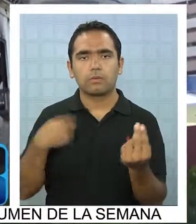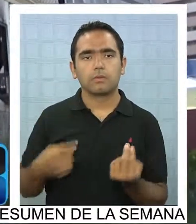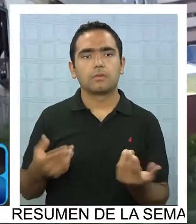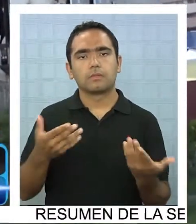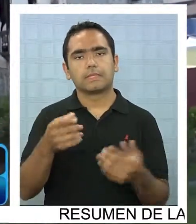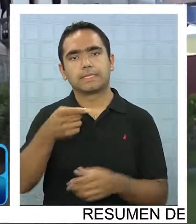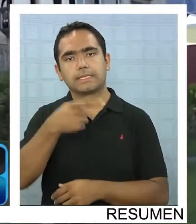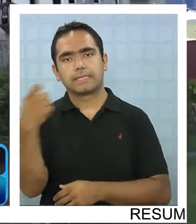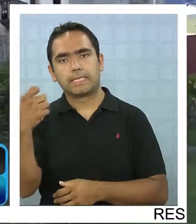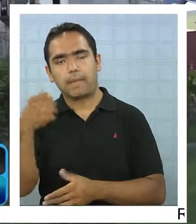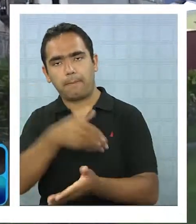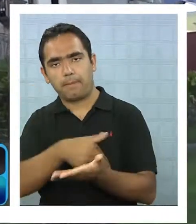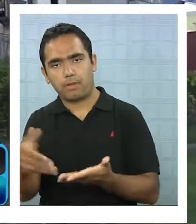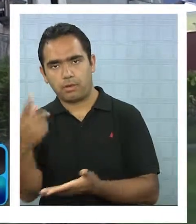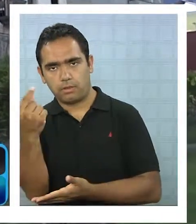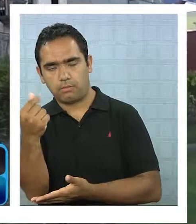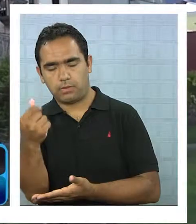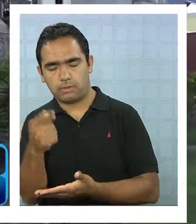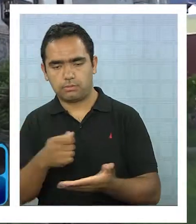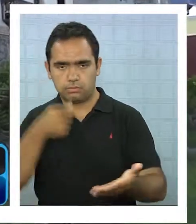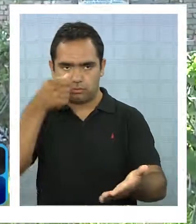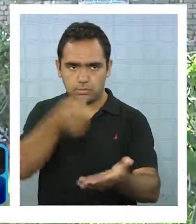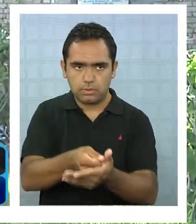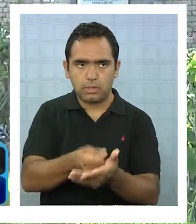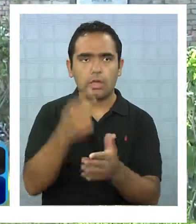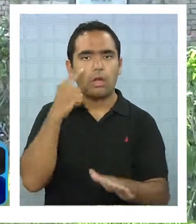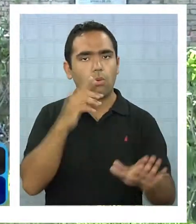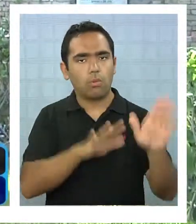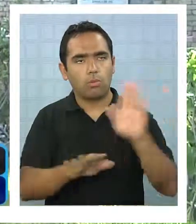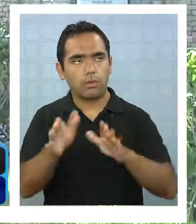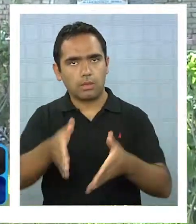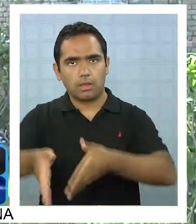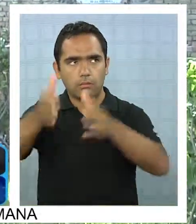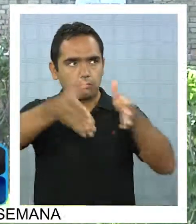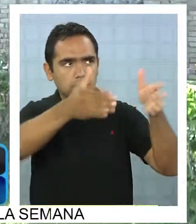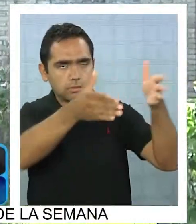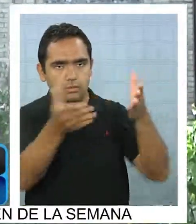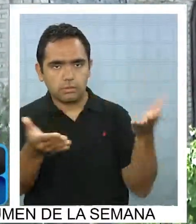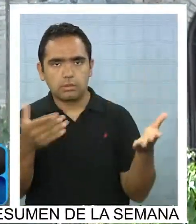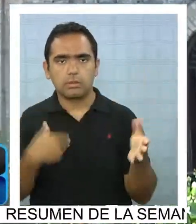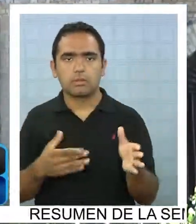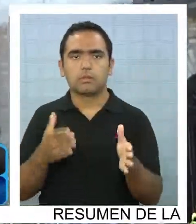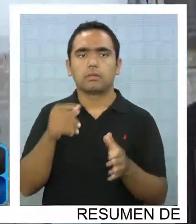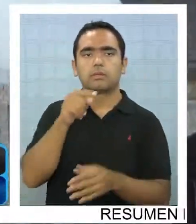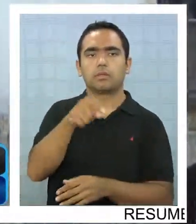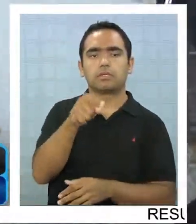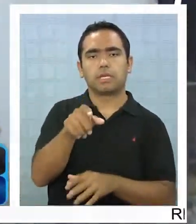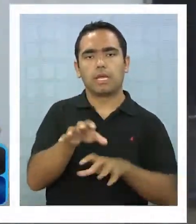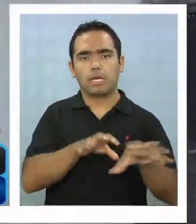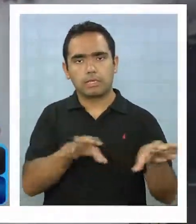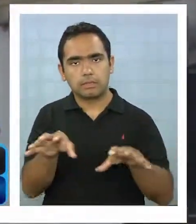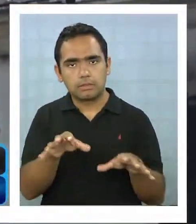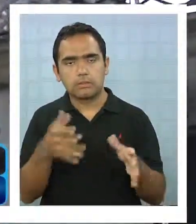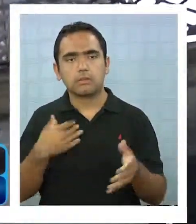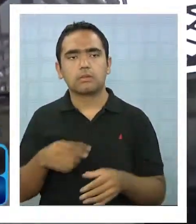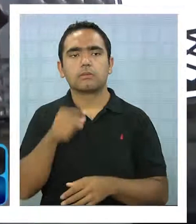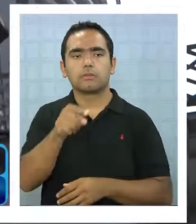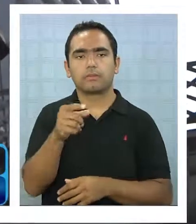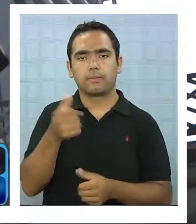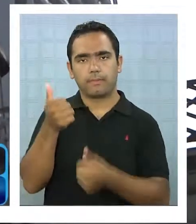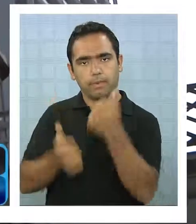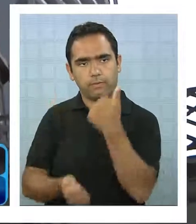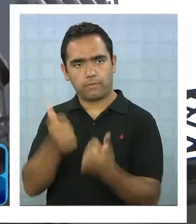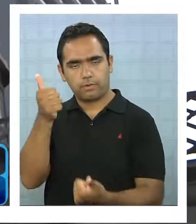100 millones de pesos para evitar que los restos quemados colapsen una acción que fue determinada por los profesionales